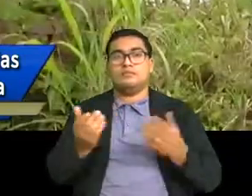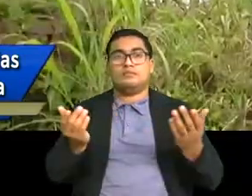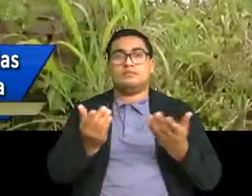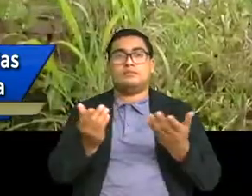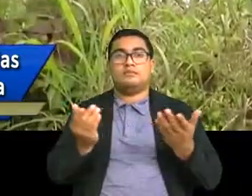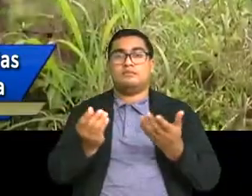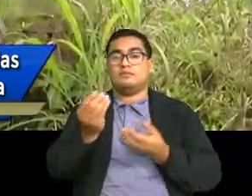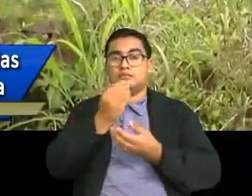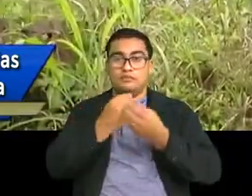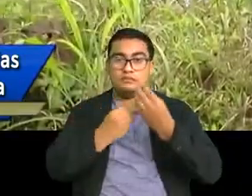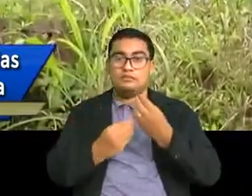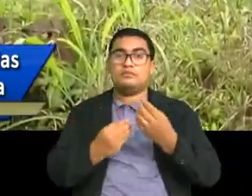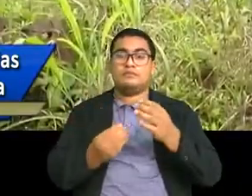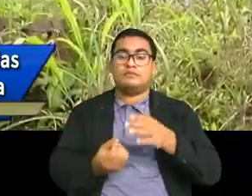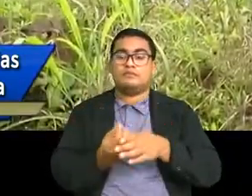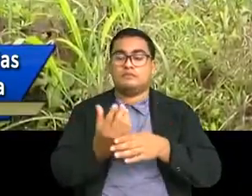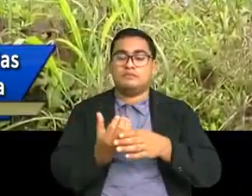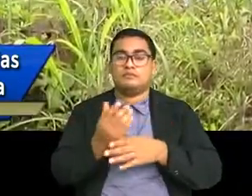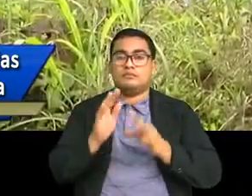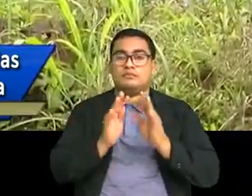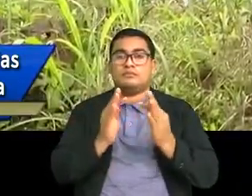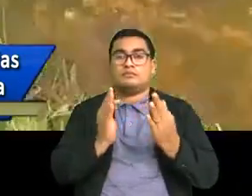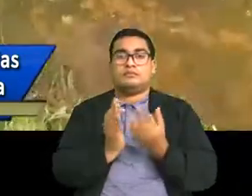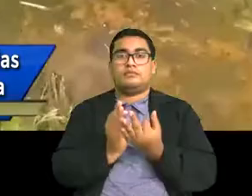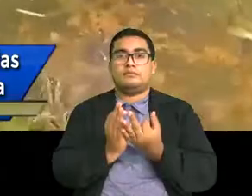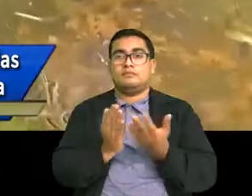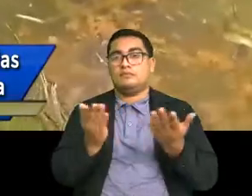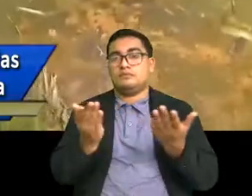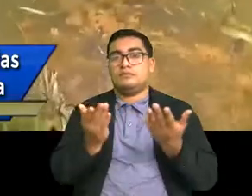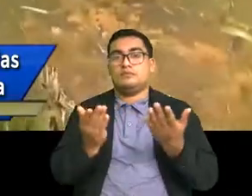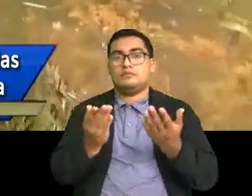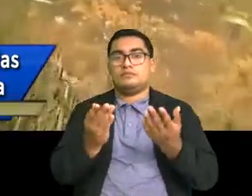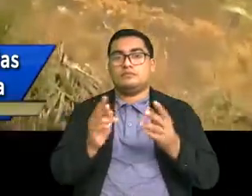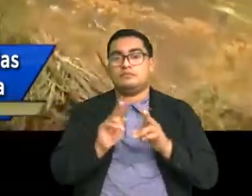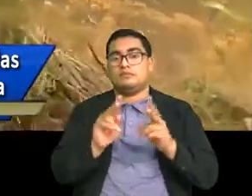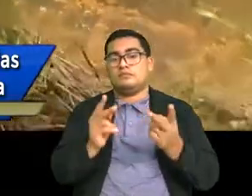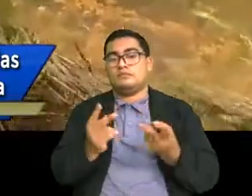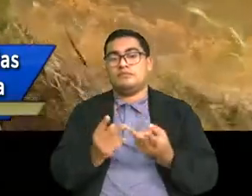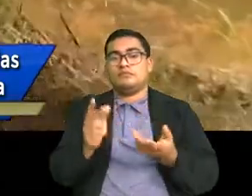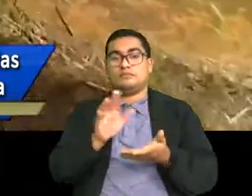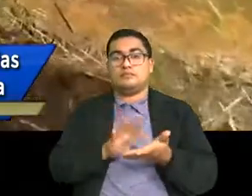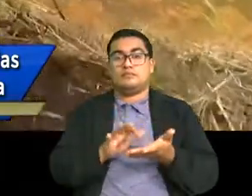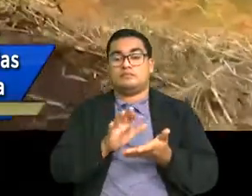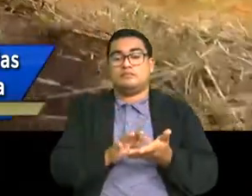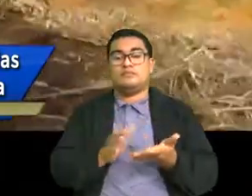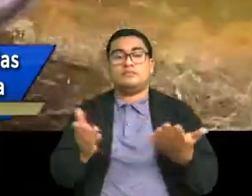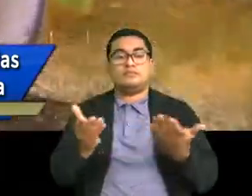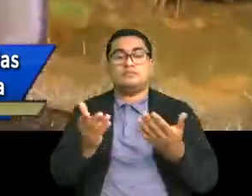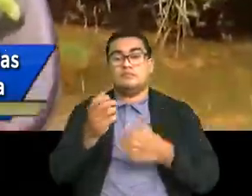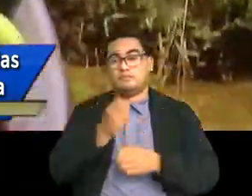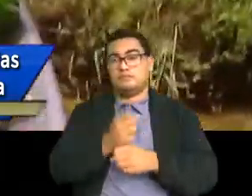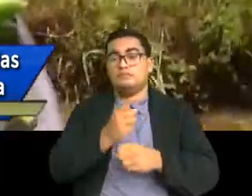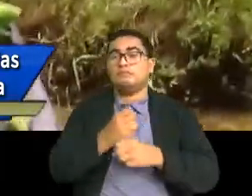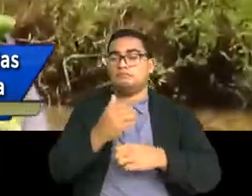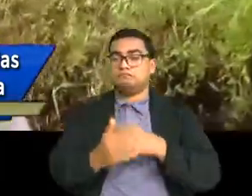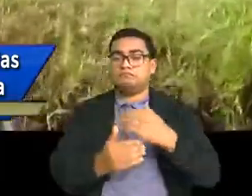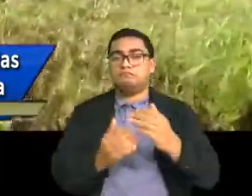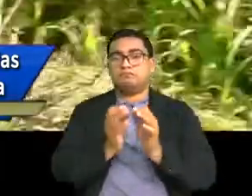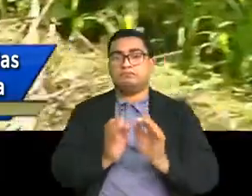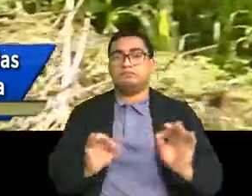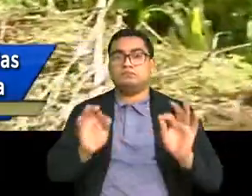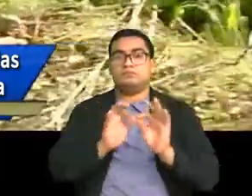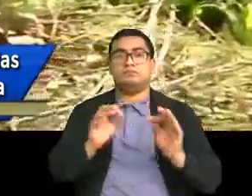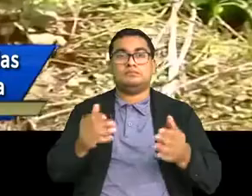alimentos cosechados por la familia hortalizas arroz es decir hacía un trabajo integral en cuanto a la transferencia de tecnología